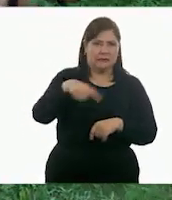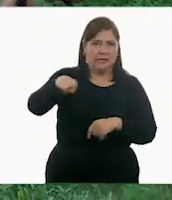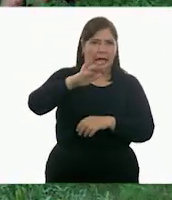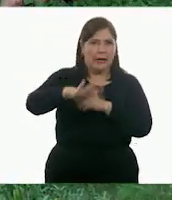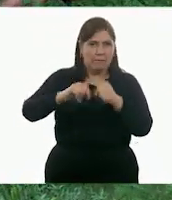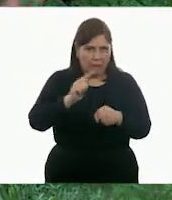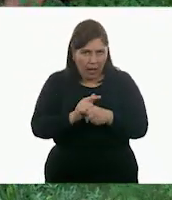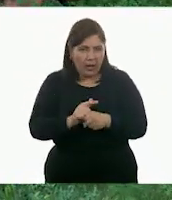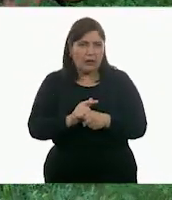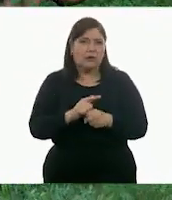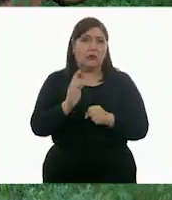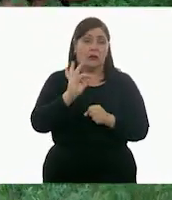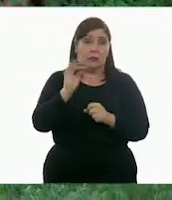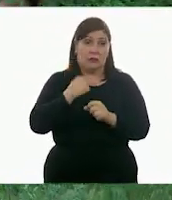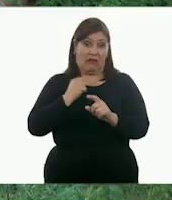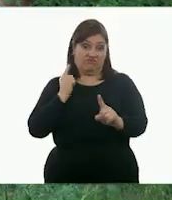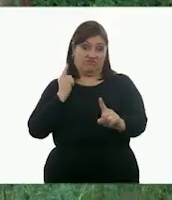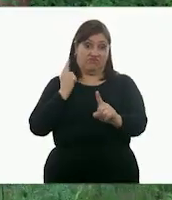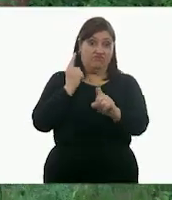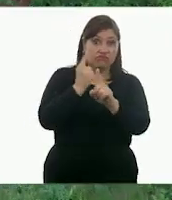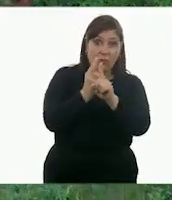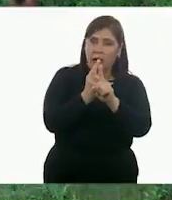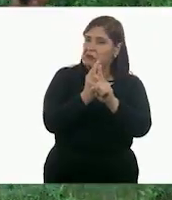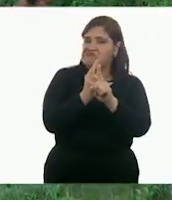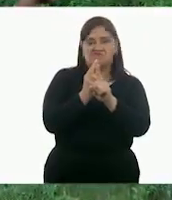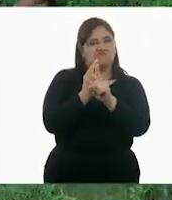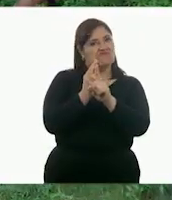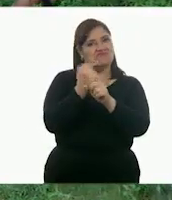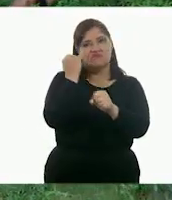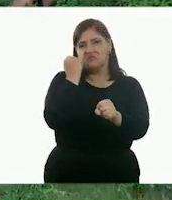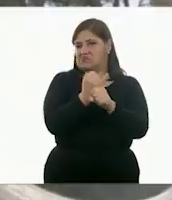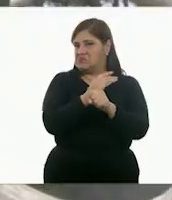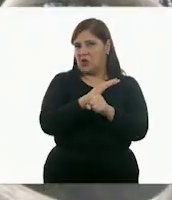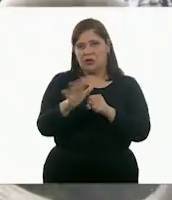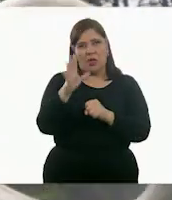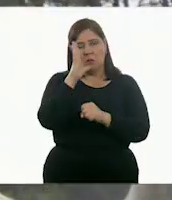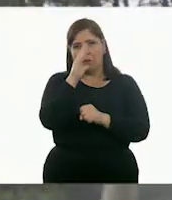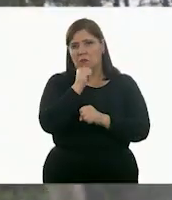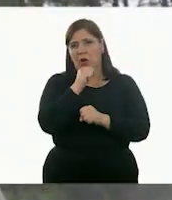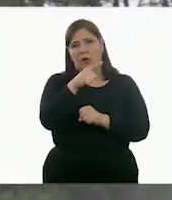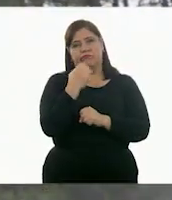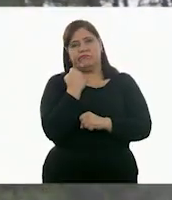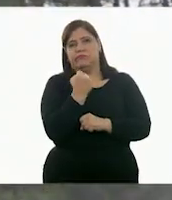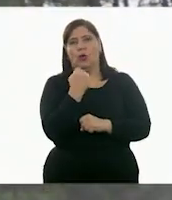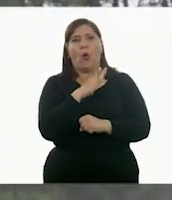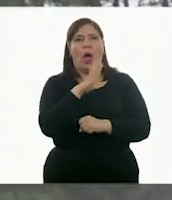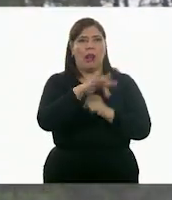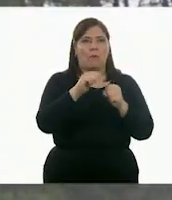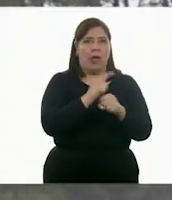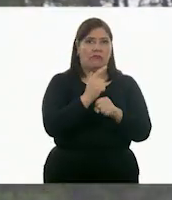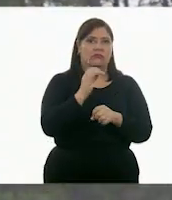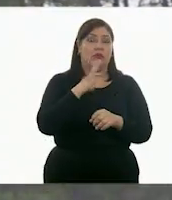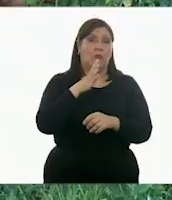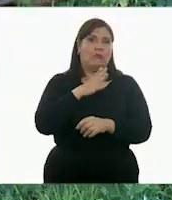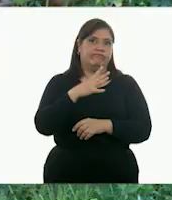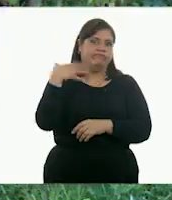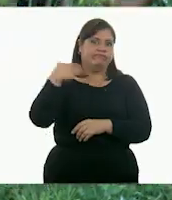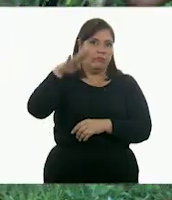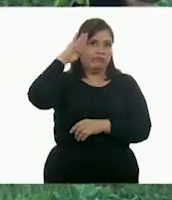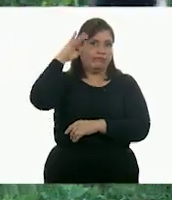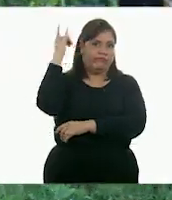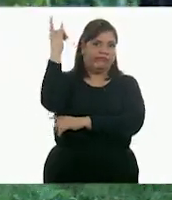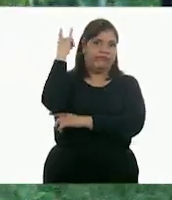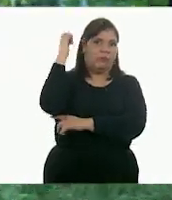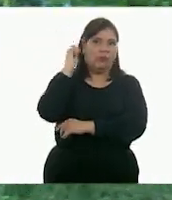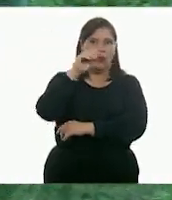una batalla cuerpo a cuerpo, habrían quedado fuera de combate no solamente frente al gigantesco mamut, sino